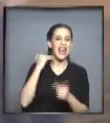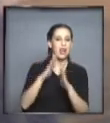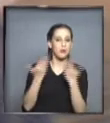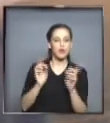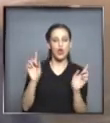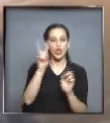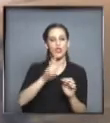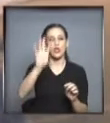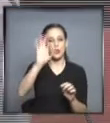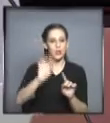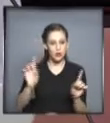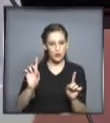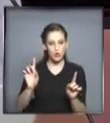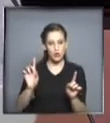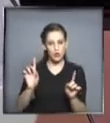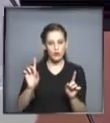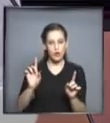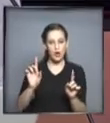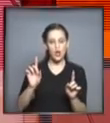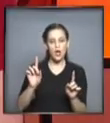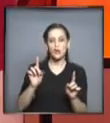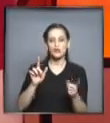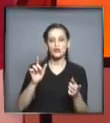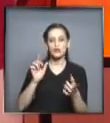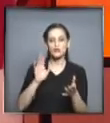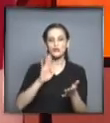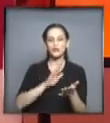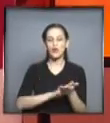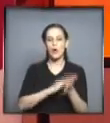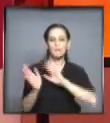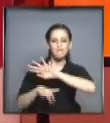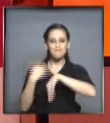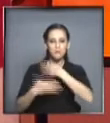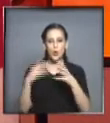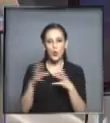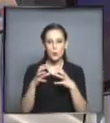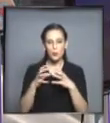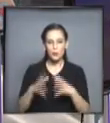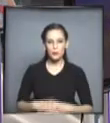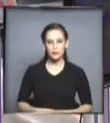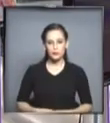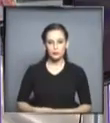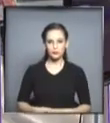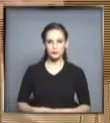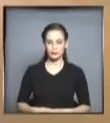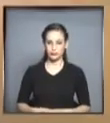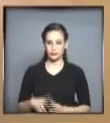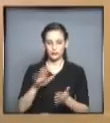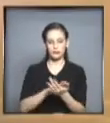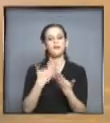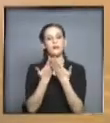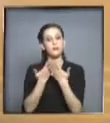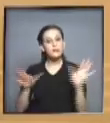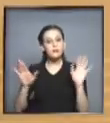hace 250 años y fue la génesis de todo el movimiento que detuvo. Sí, no había Facebook. La libertad, es un poco